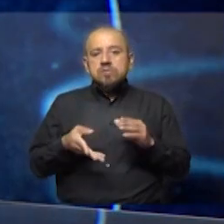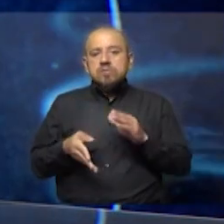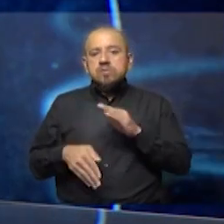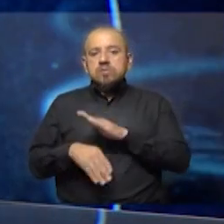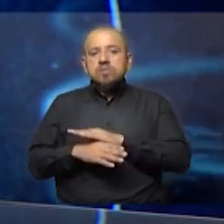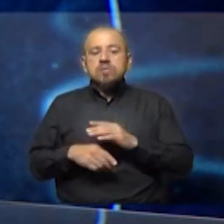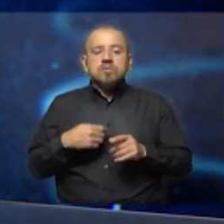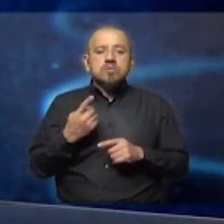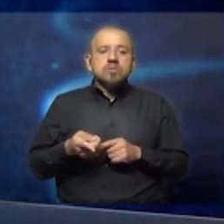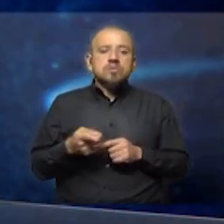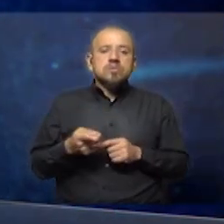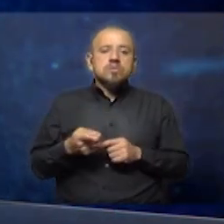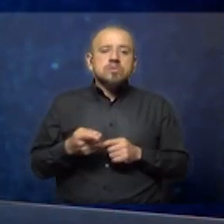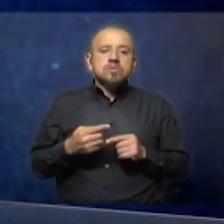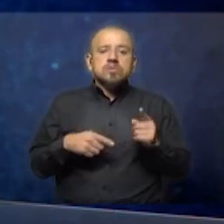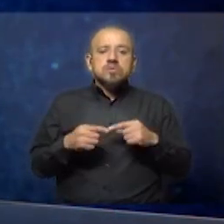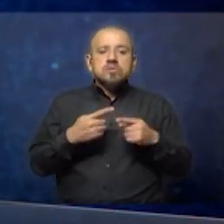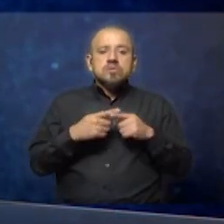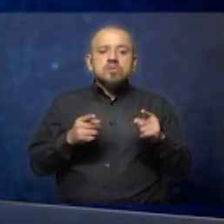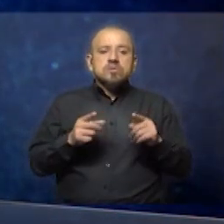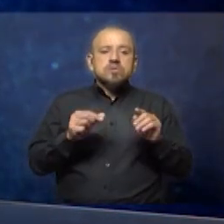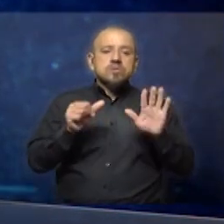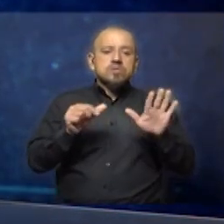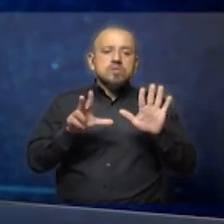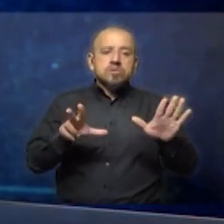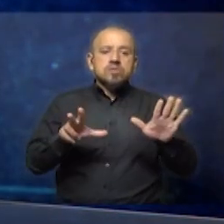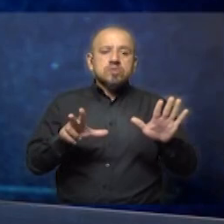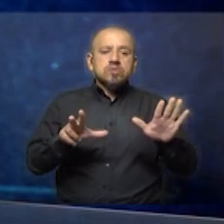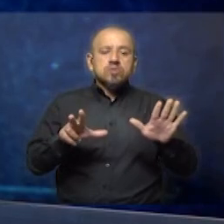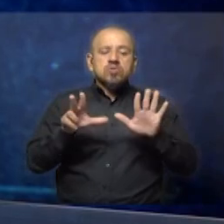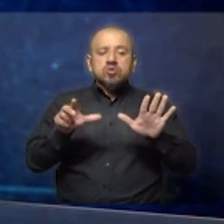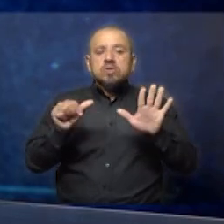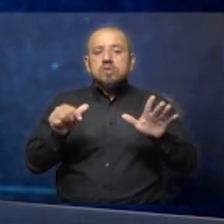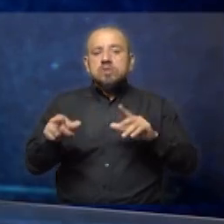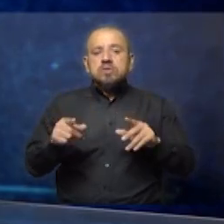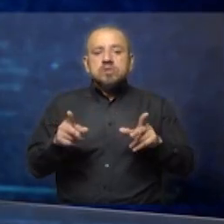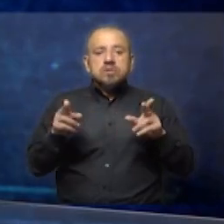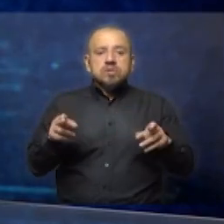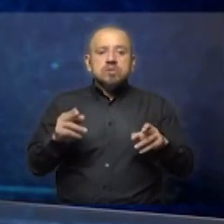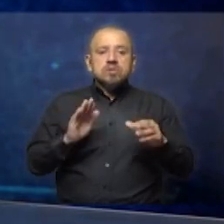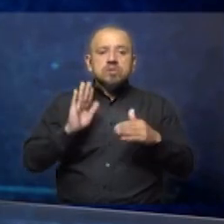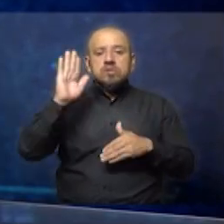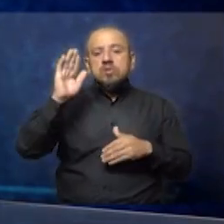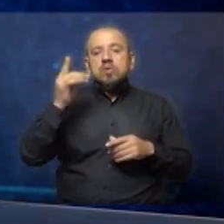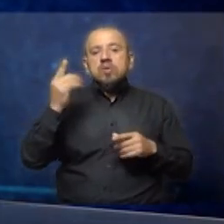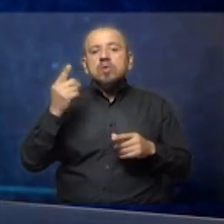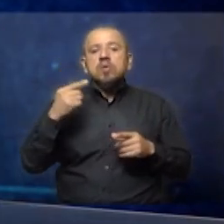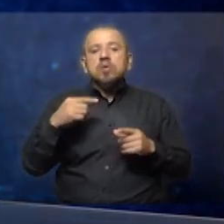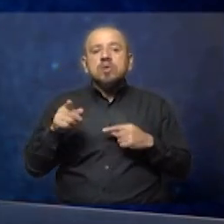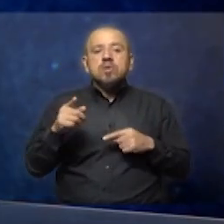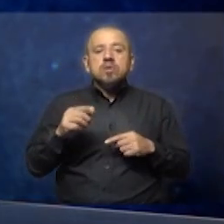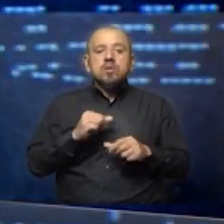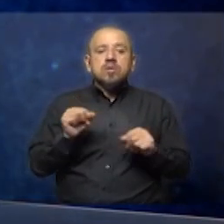allí y los restantes la diferencia entre 68 y 86 en sala levantaron la mano pero levantaron para